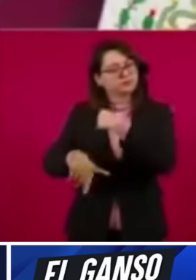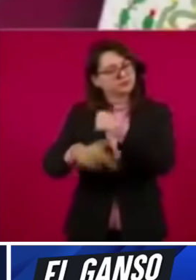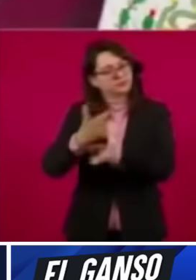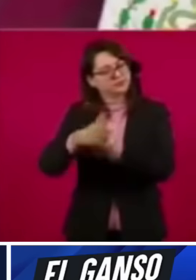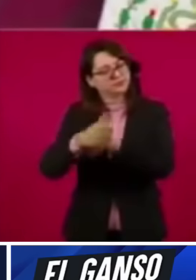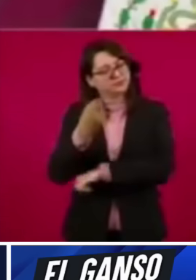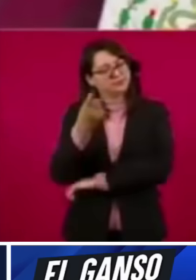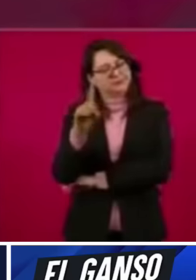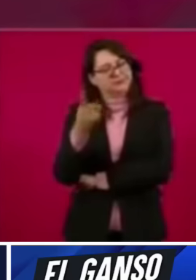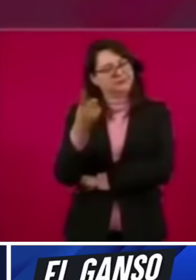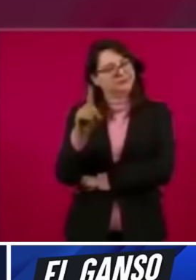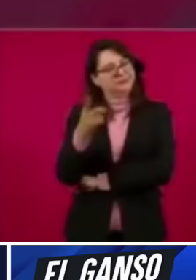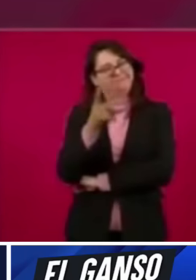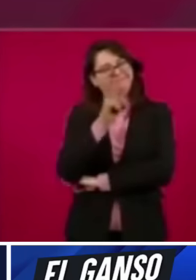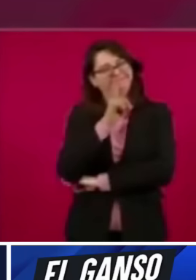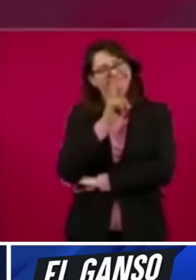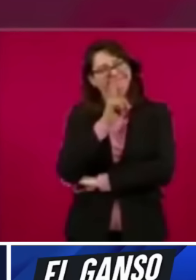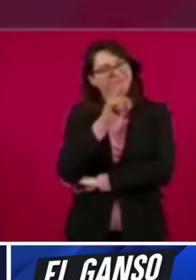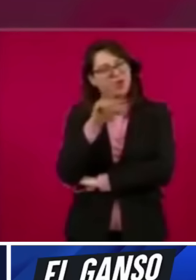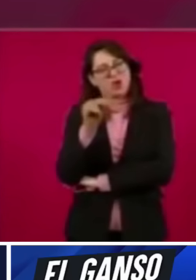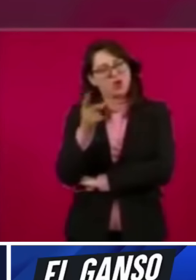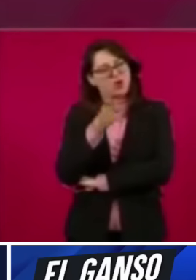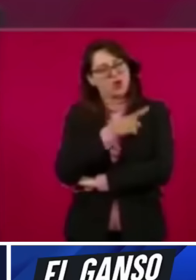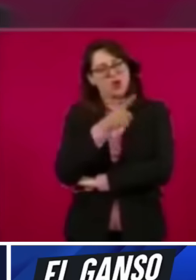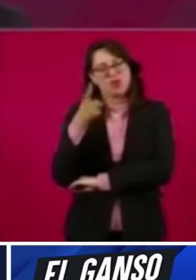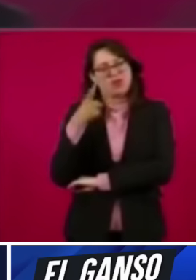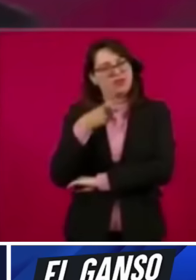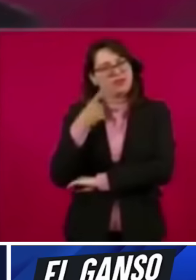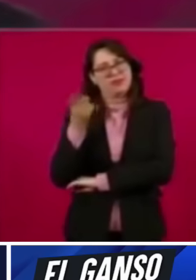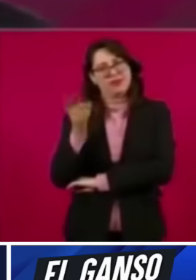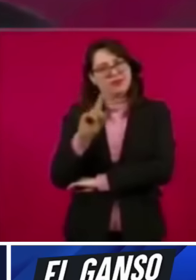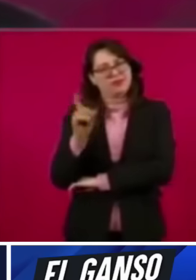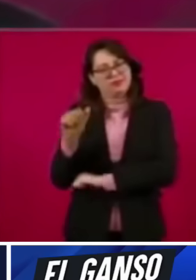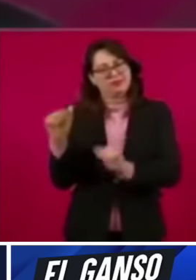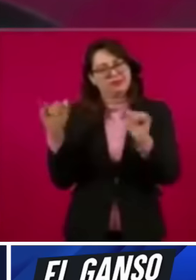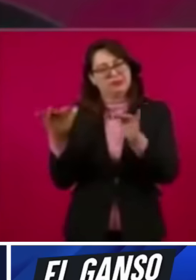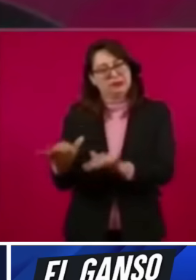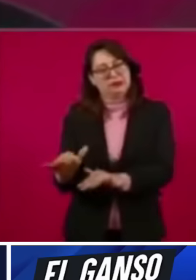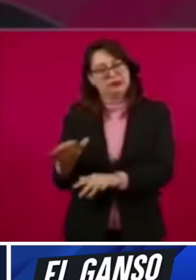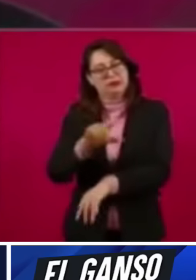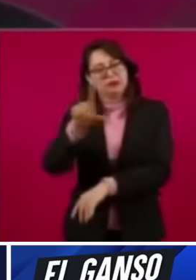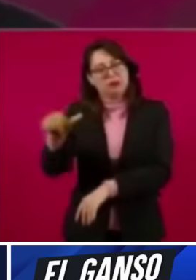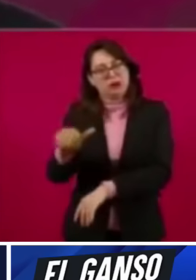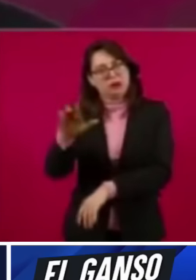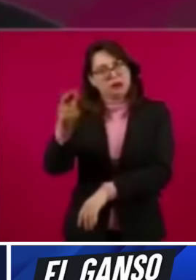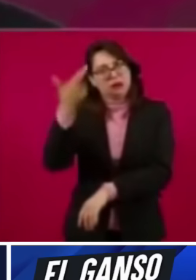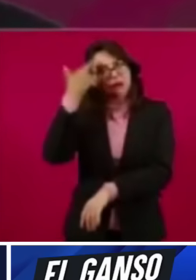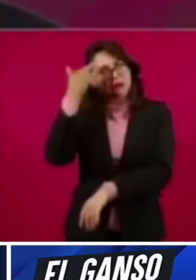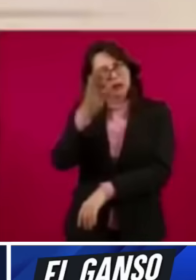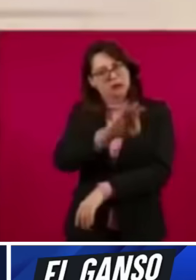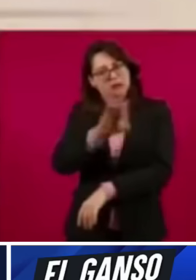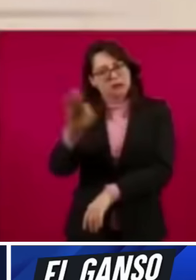que no se convierta el 12 en una fecha fatal.